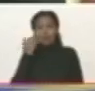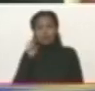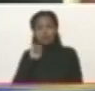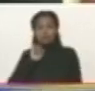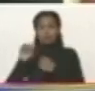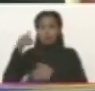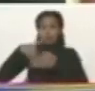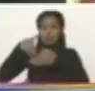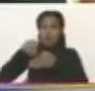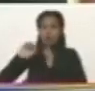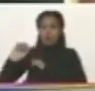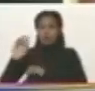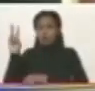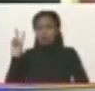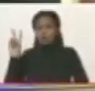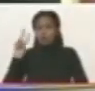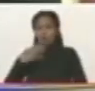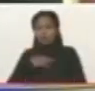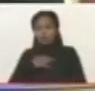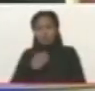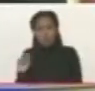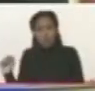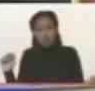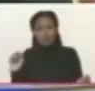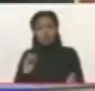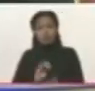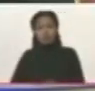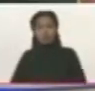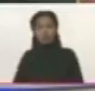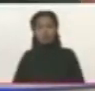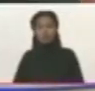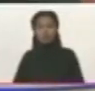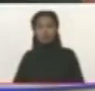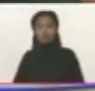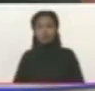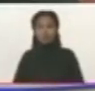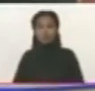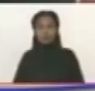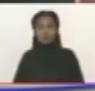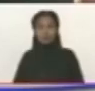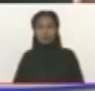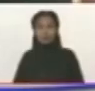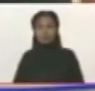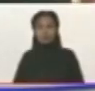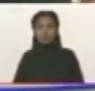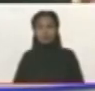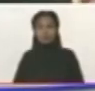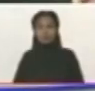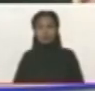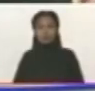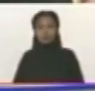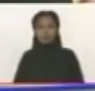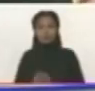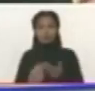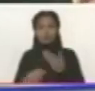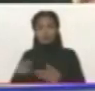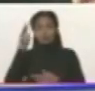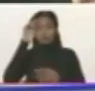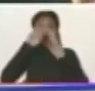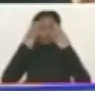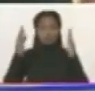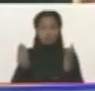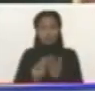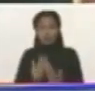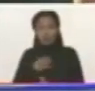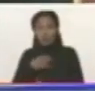contra de Venezuela. Vie ou mort, Haití pas un droit voter contre Venezuela. Cualquier razón del mundo, Haití no